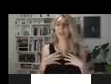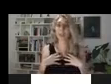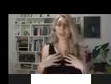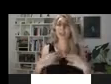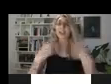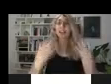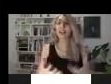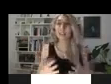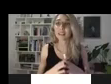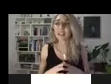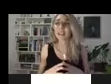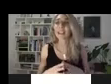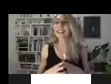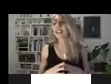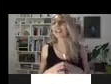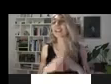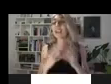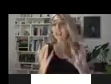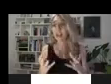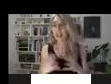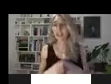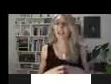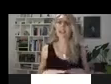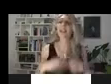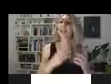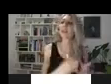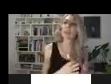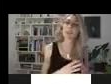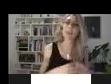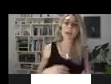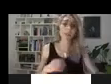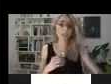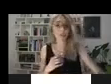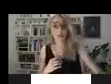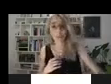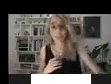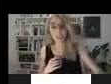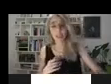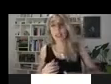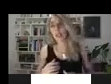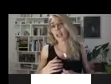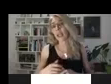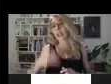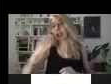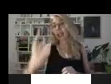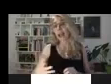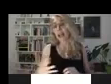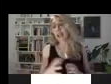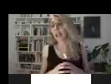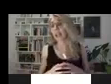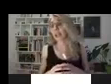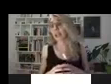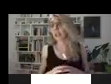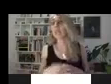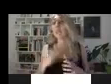como artistas de esta instancia tan deseada, que tiene tanta visibilidad y que permite